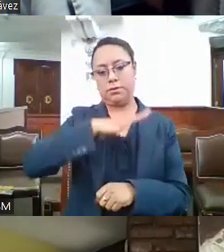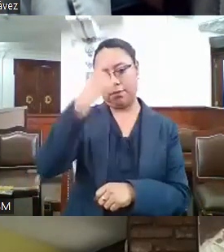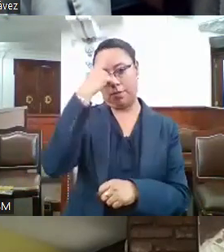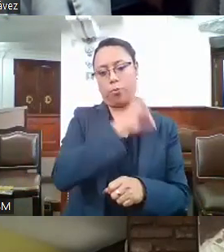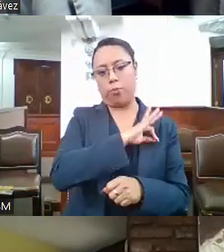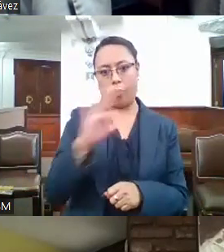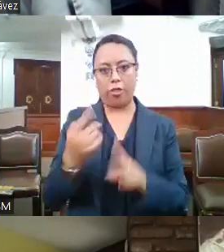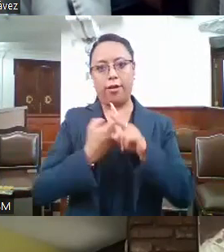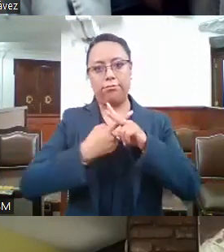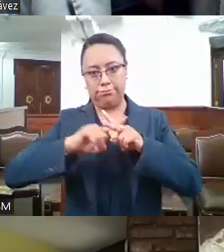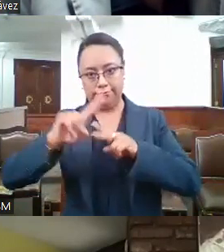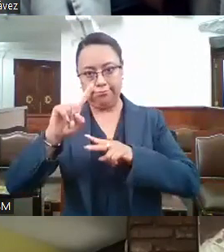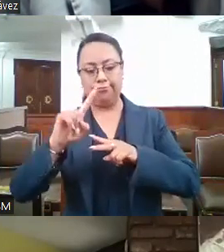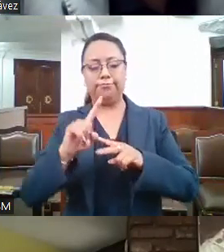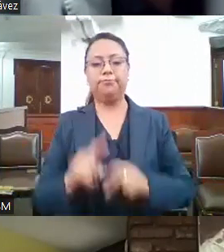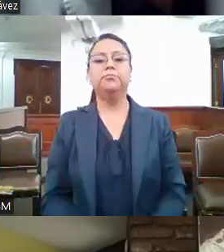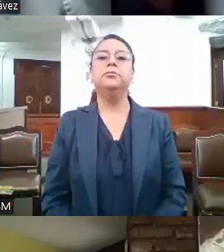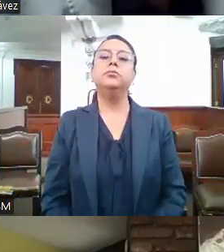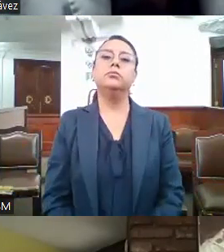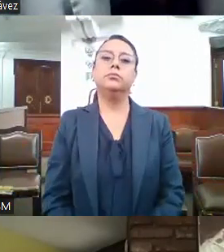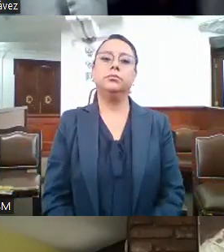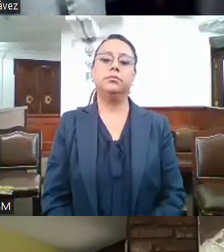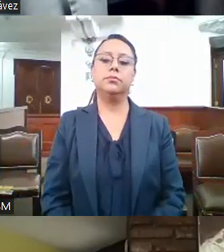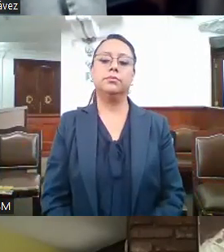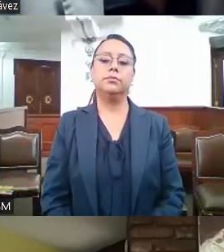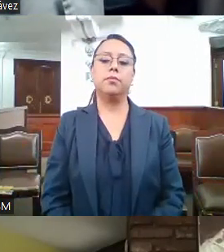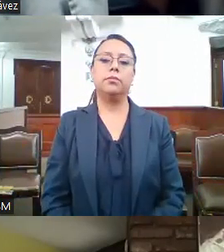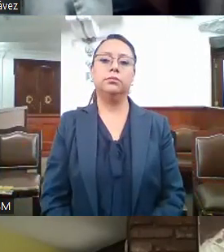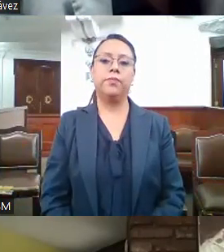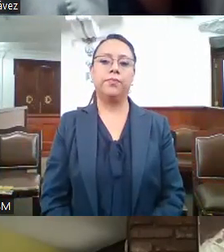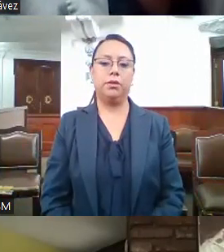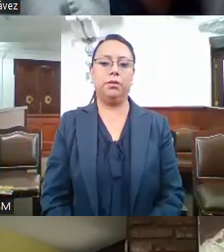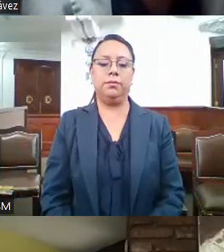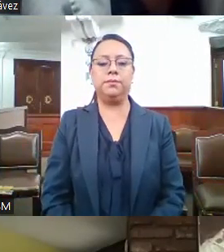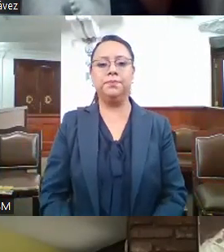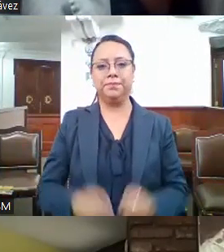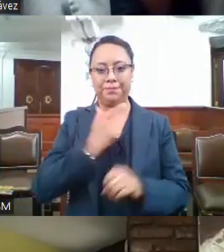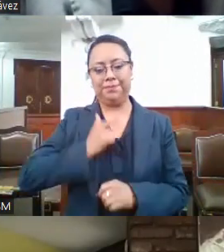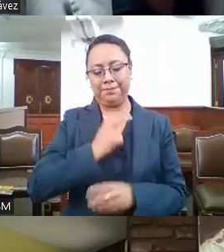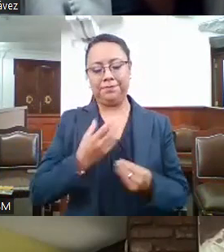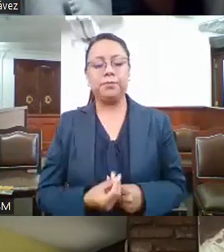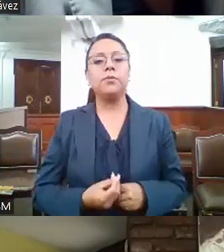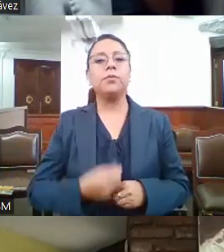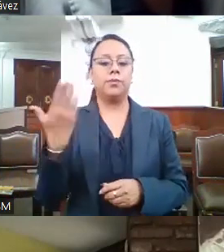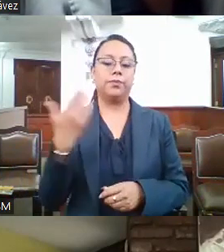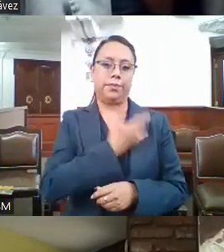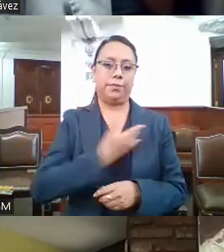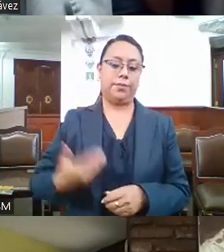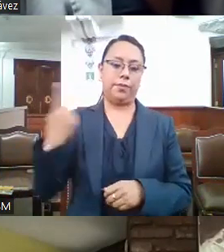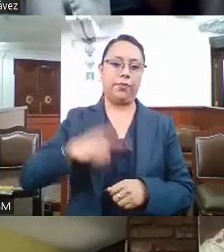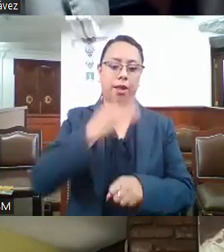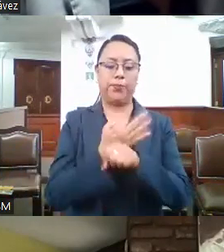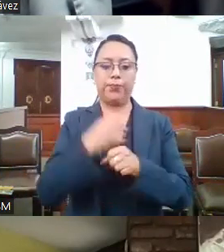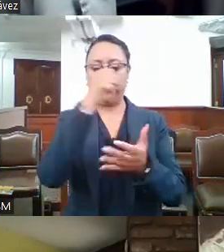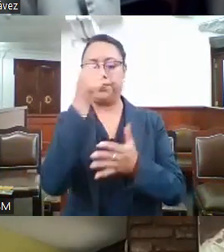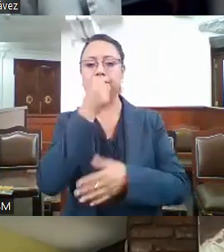el desarrollo de esta sesión. Con gusto, diputado José Octavio, por instrucciones de la presidencia, esta secretaría procede a dar pase de la